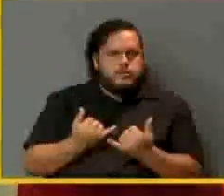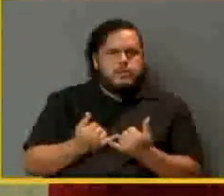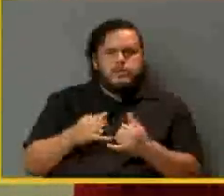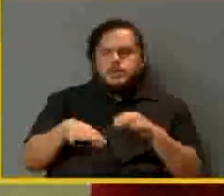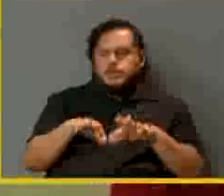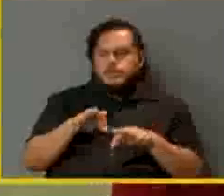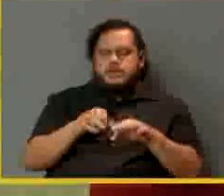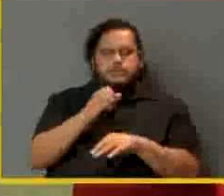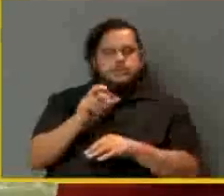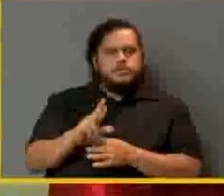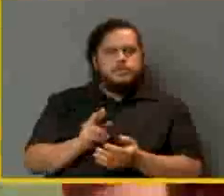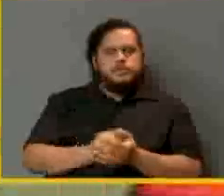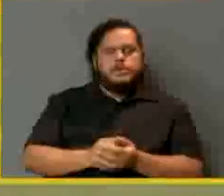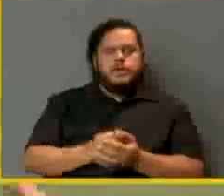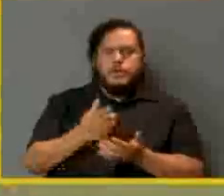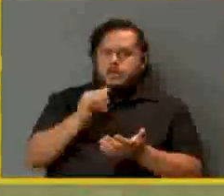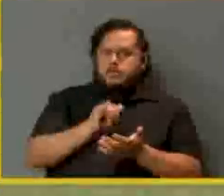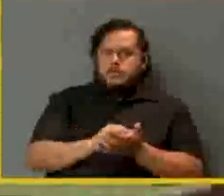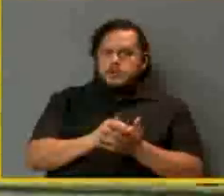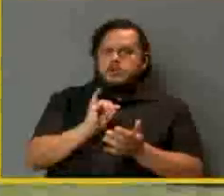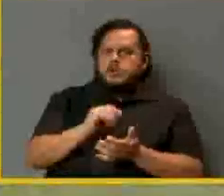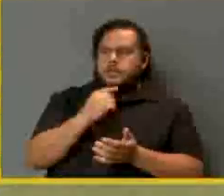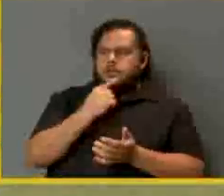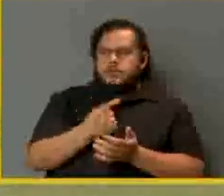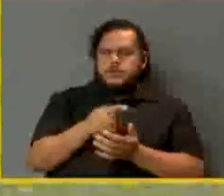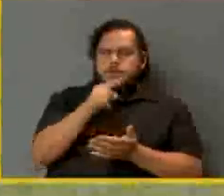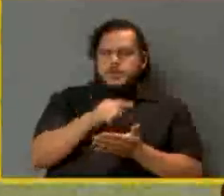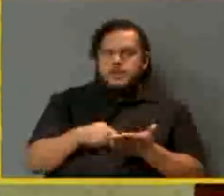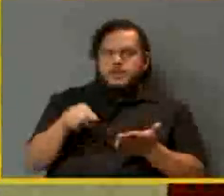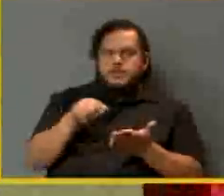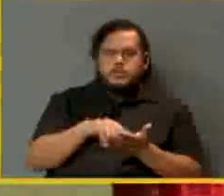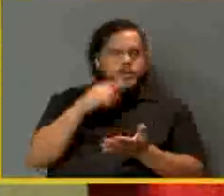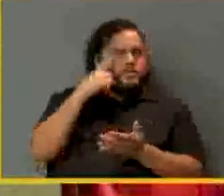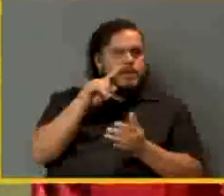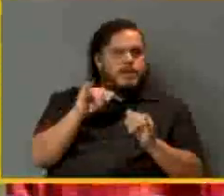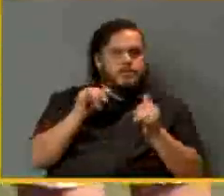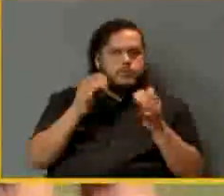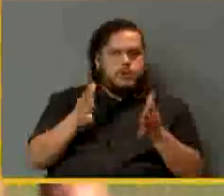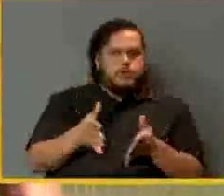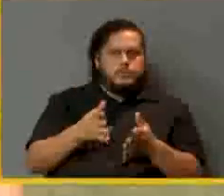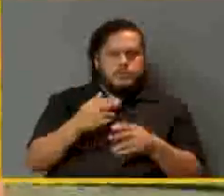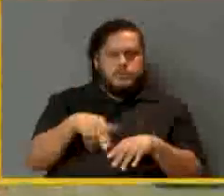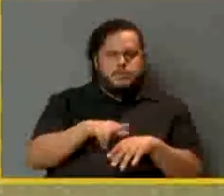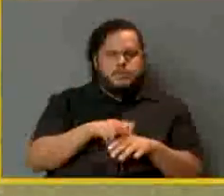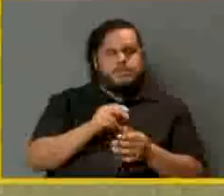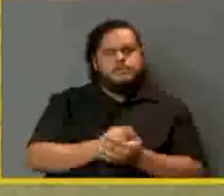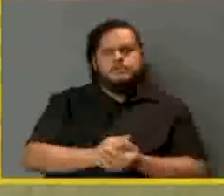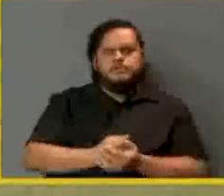selección de Costa Rica. Por lo menos así lo dicta la eliminatoria para el jugador nacional.